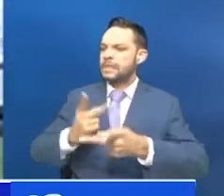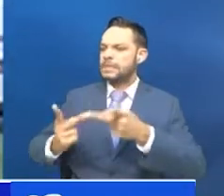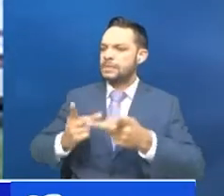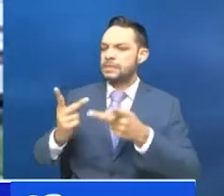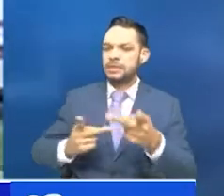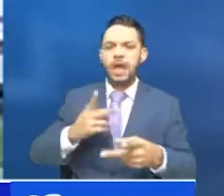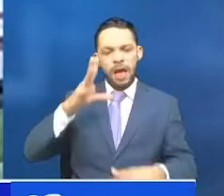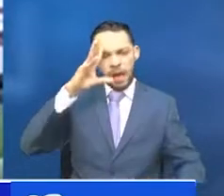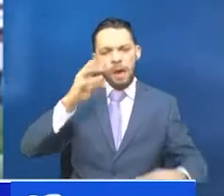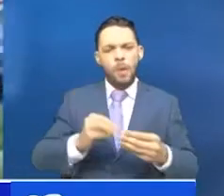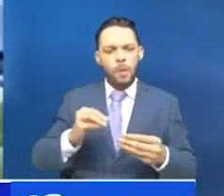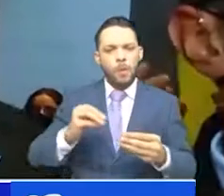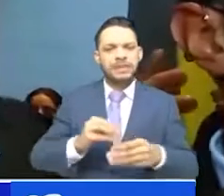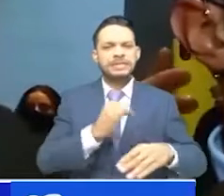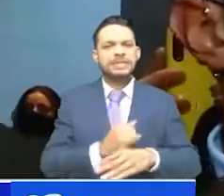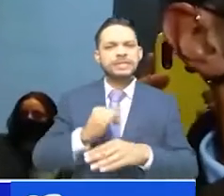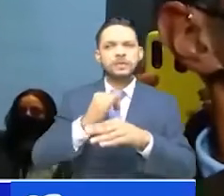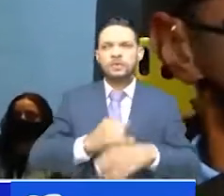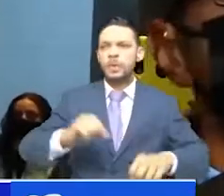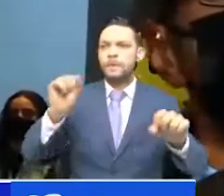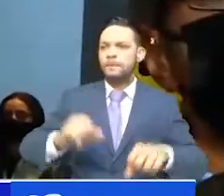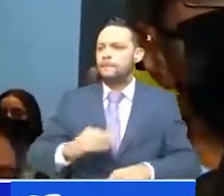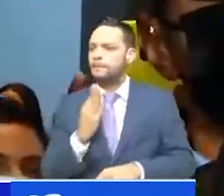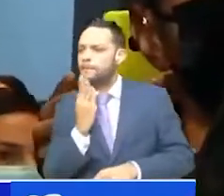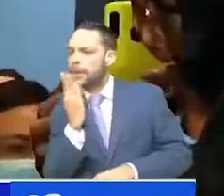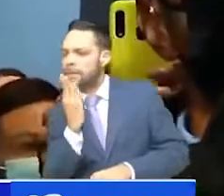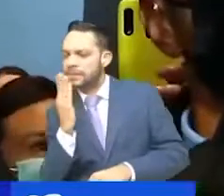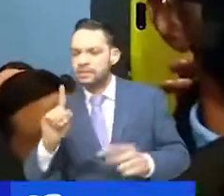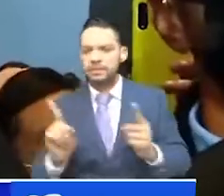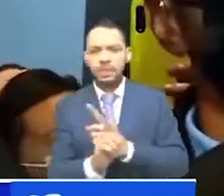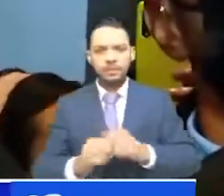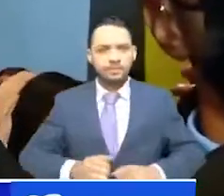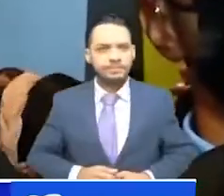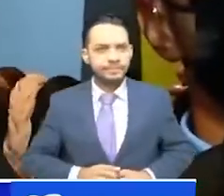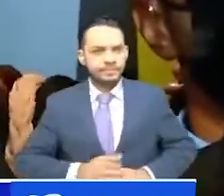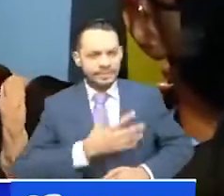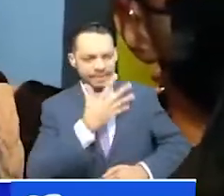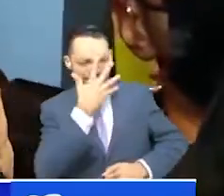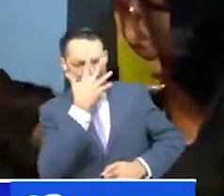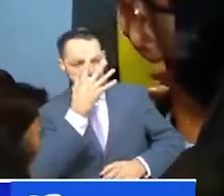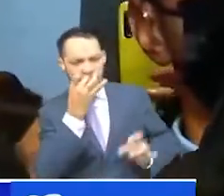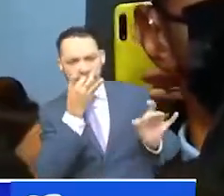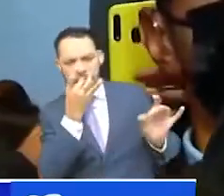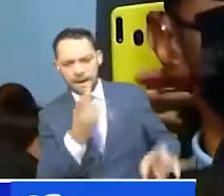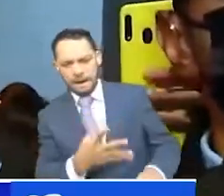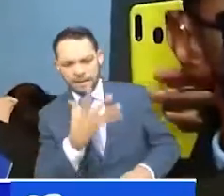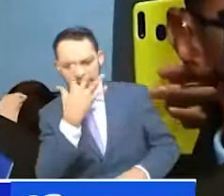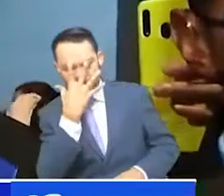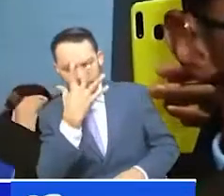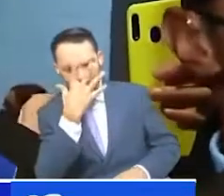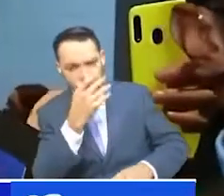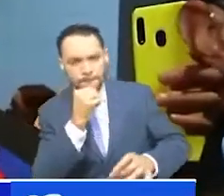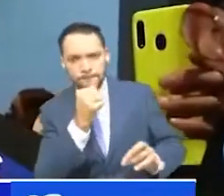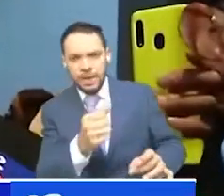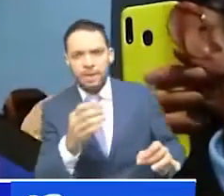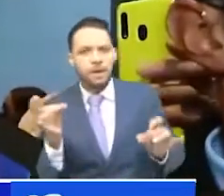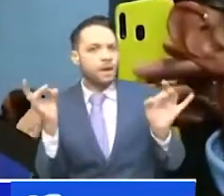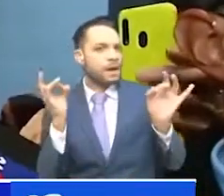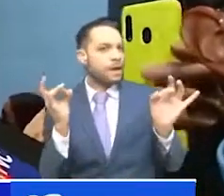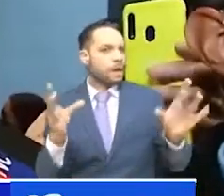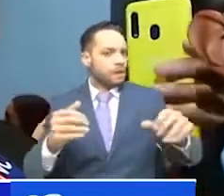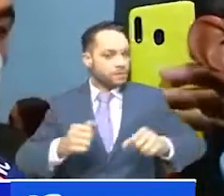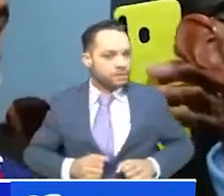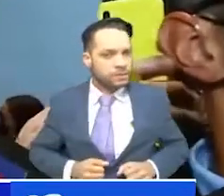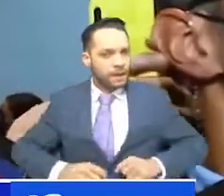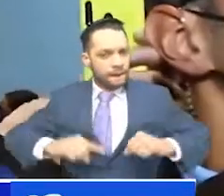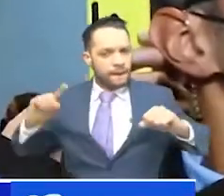la complicidad de las instituciones. Esto es vergonzoso lo que sucedió y por eso ahí se actuó y se